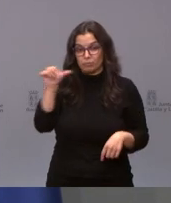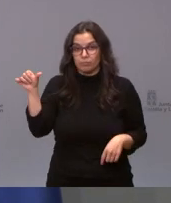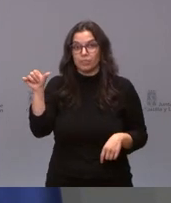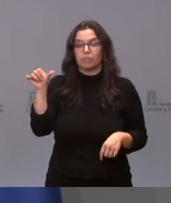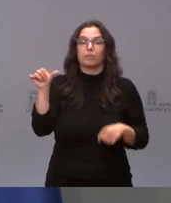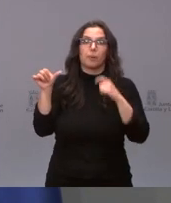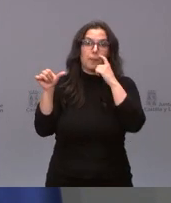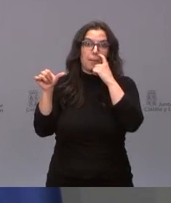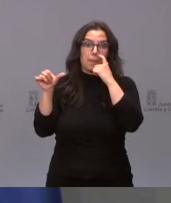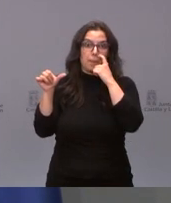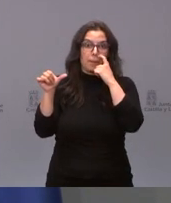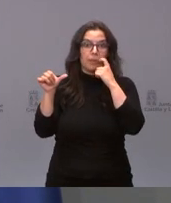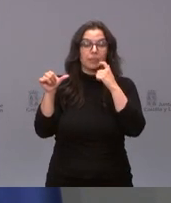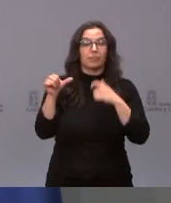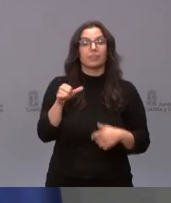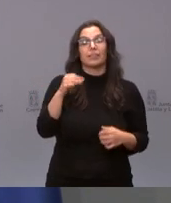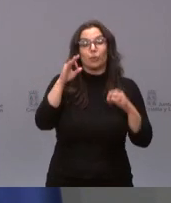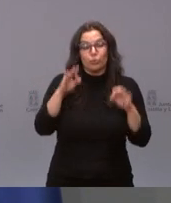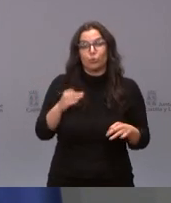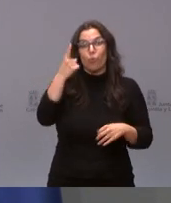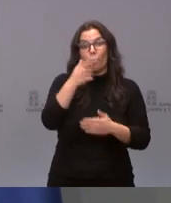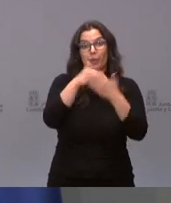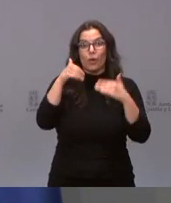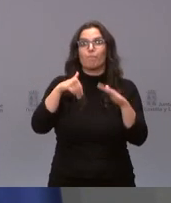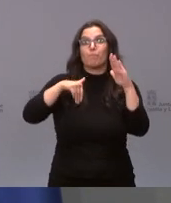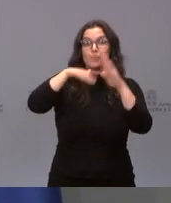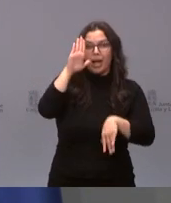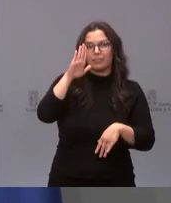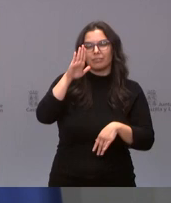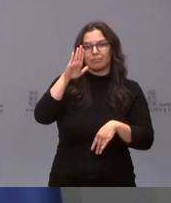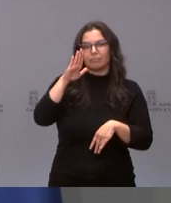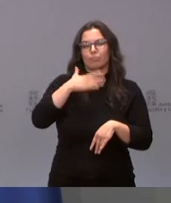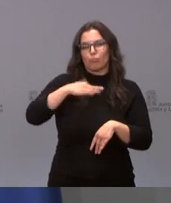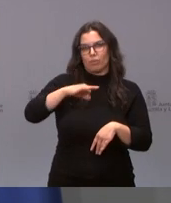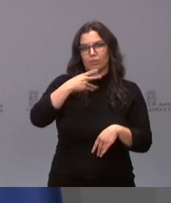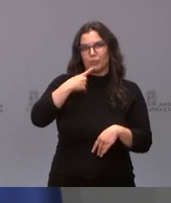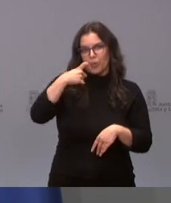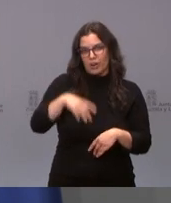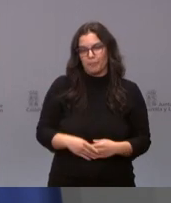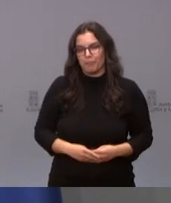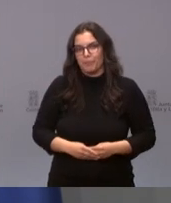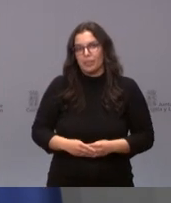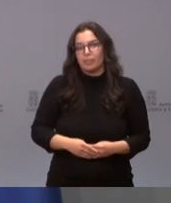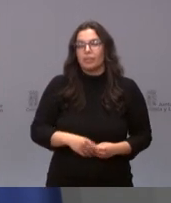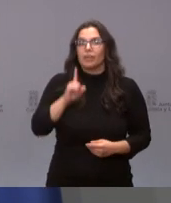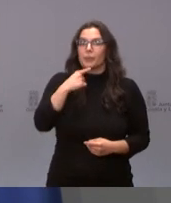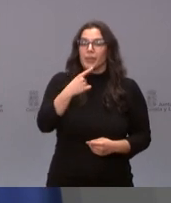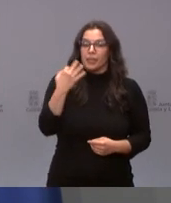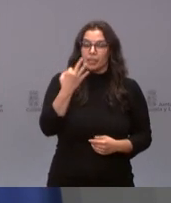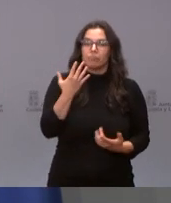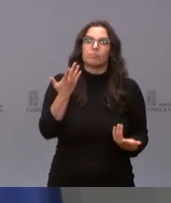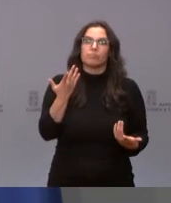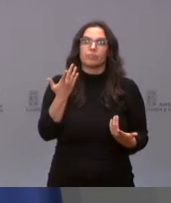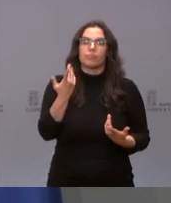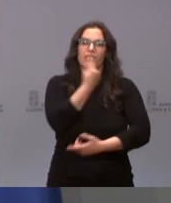superar esa magnífica cifra que supondría el millón de dosis administradas hay que señalar que la velocidad de